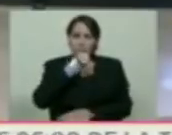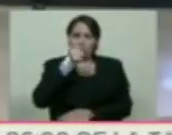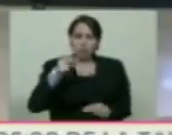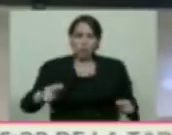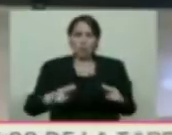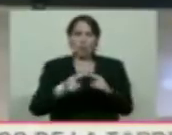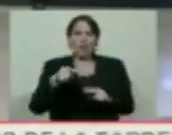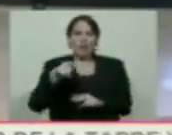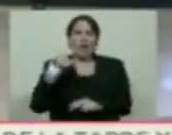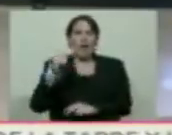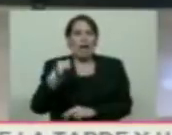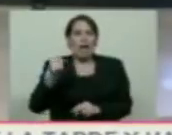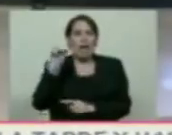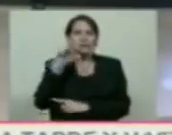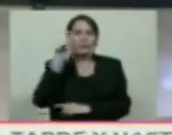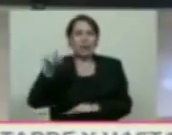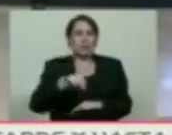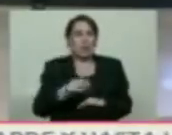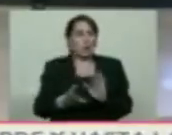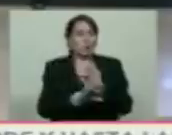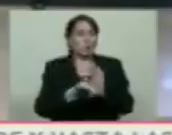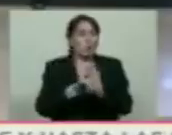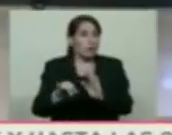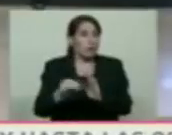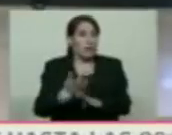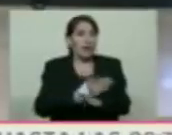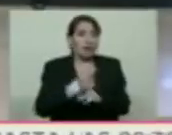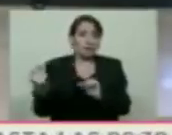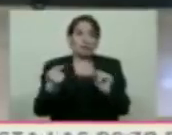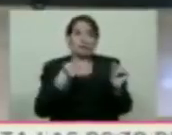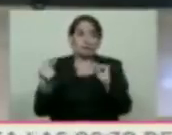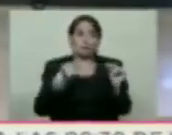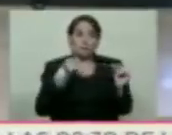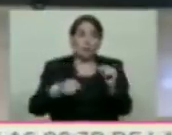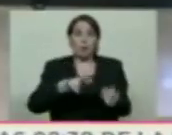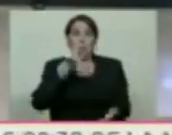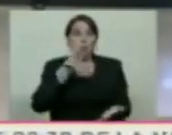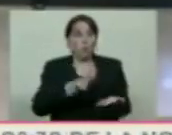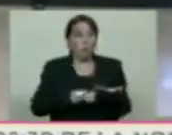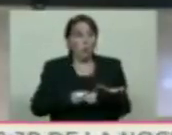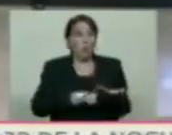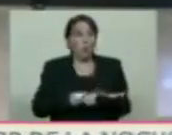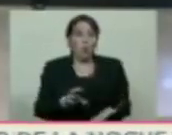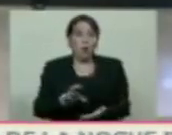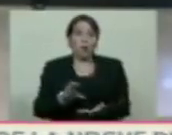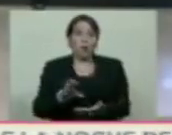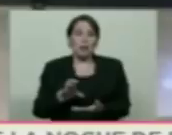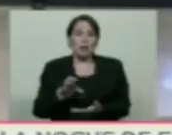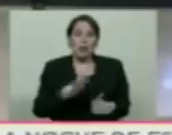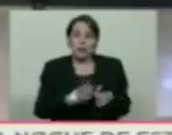en la Asamblea Nacional Constituyente, que por cierto, más temprano allí se discutió y aprobó el Plan de la Patria 2019-2025 y la